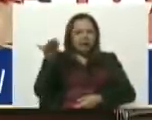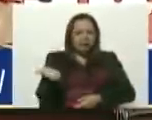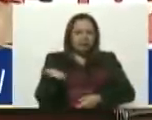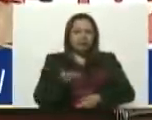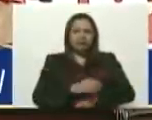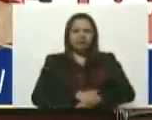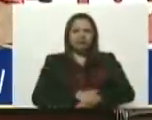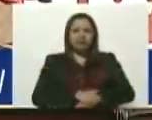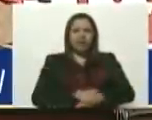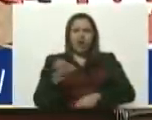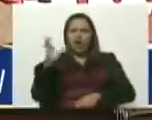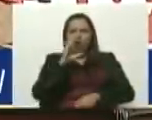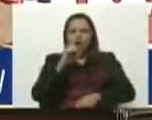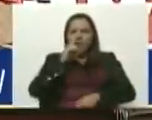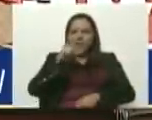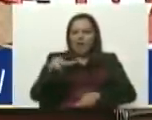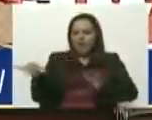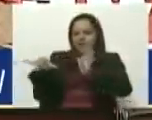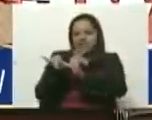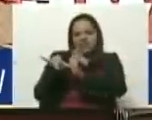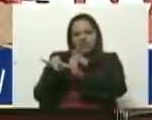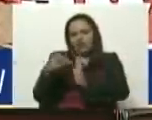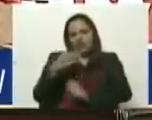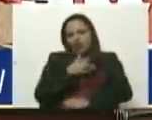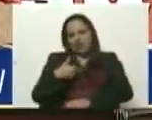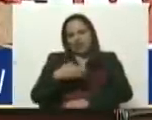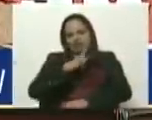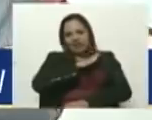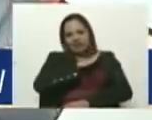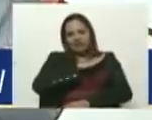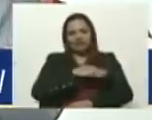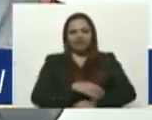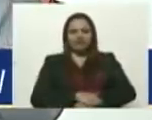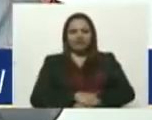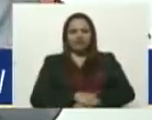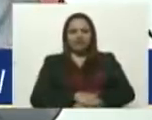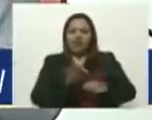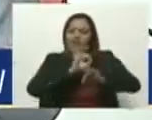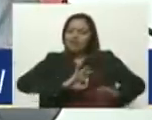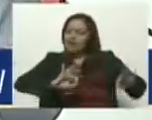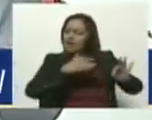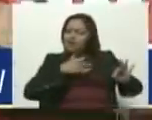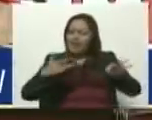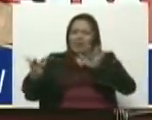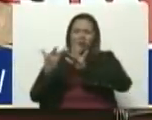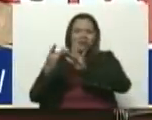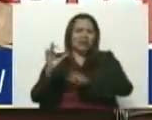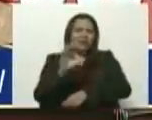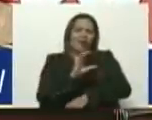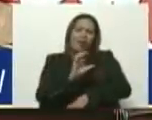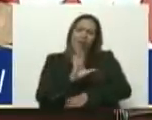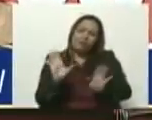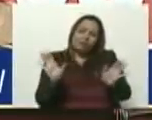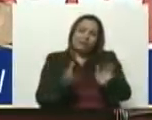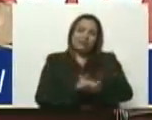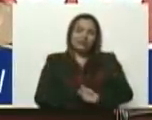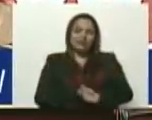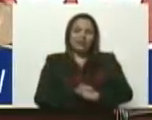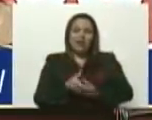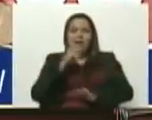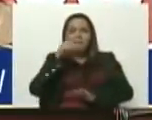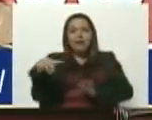colombia es el mal vecino que nadie quiere tener nadie quiere tener a colombia como vecino un mal